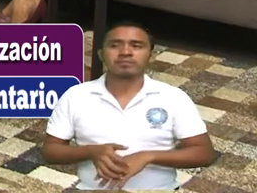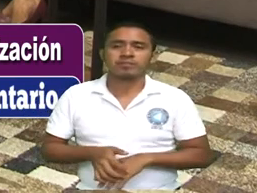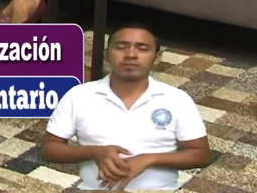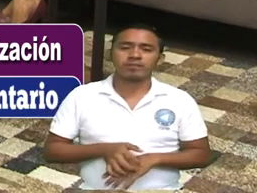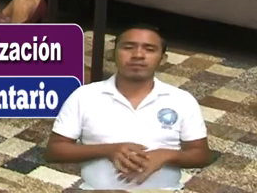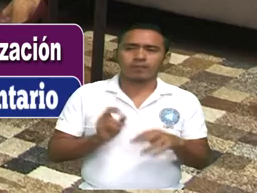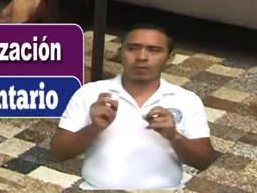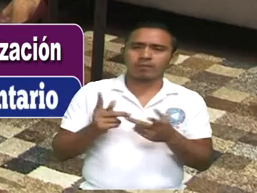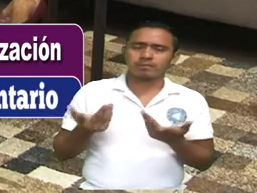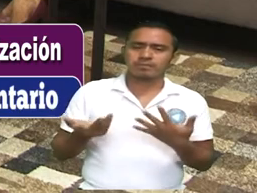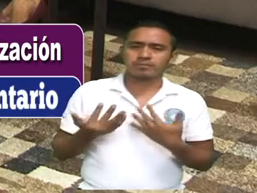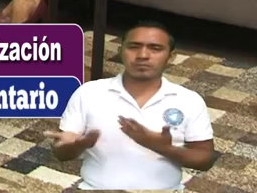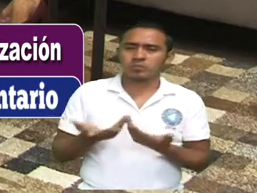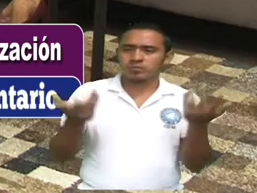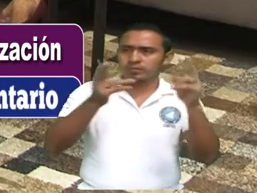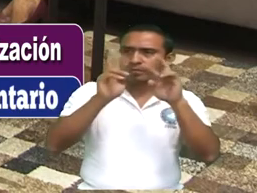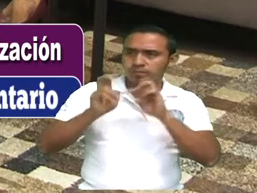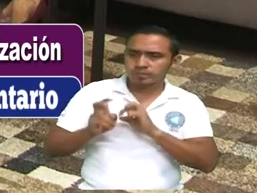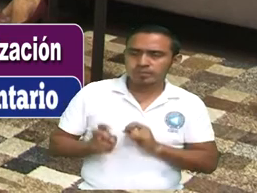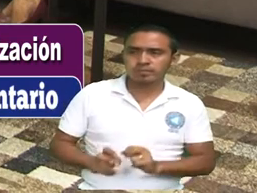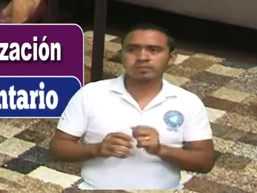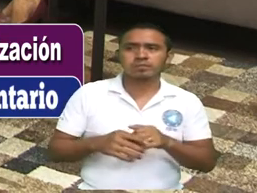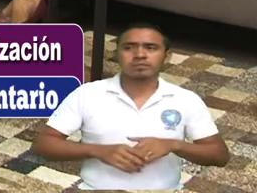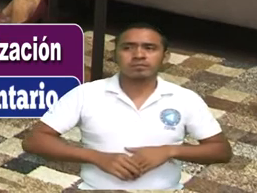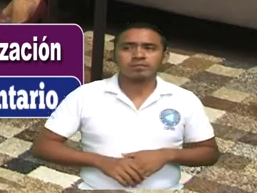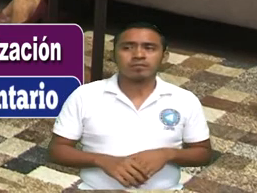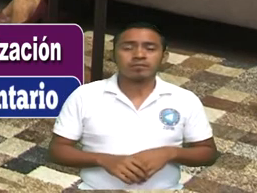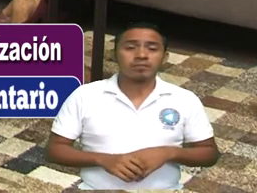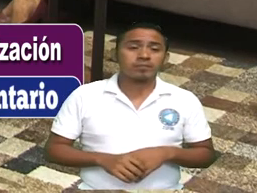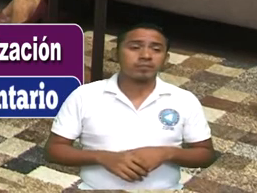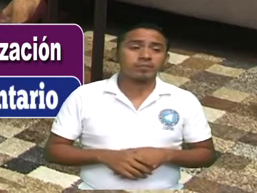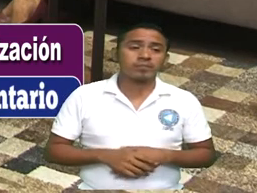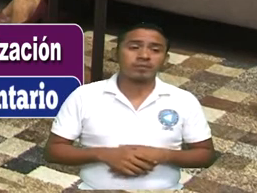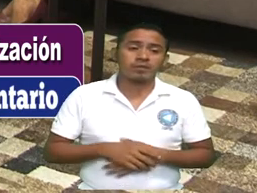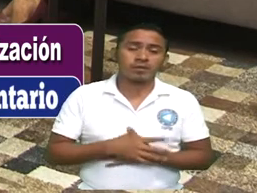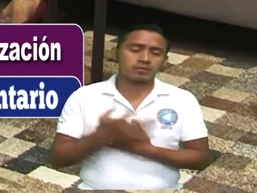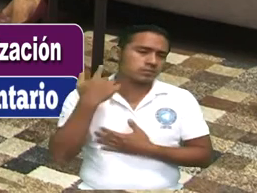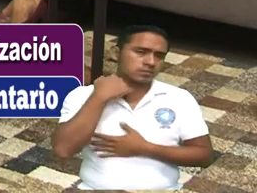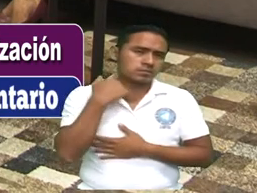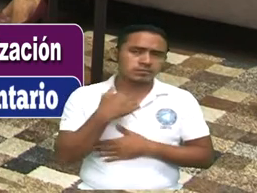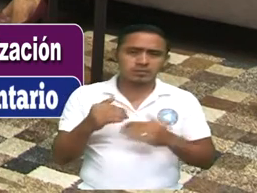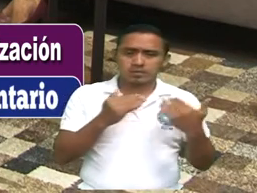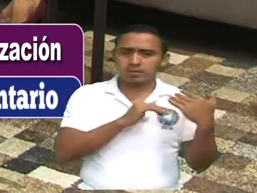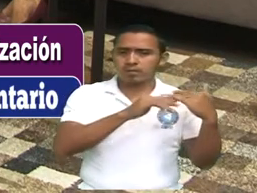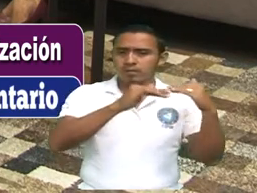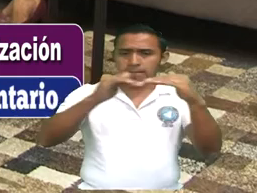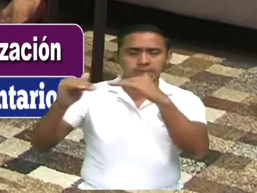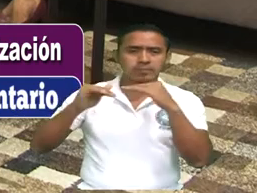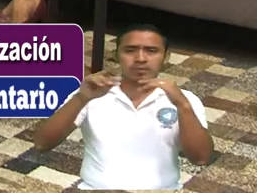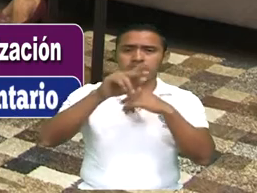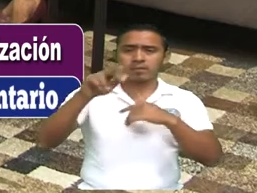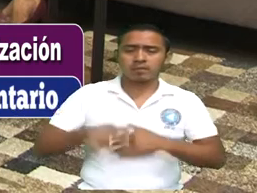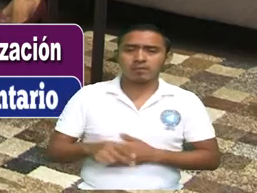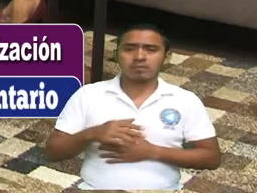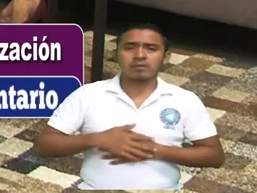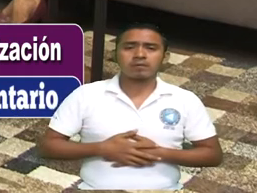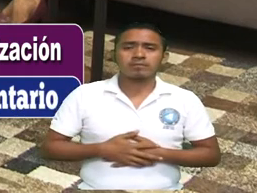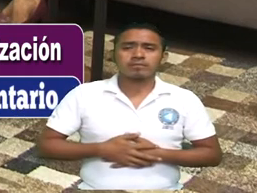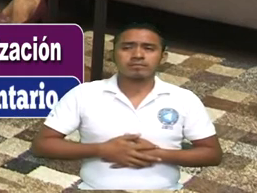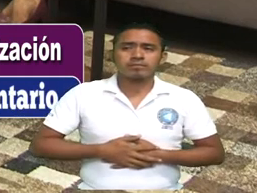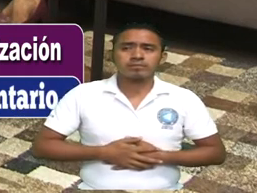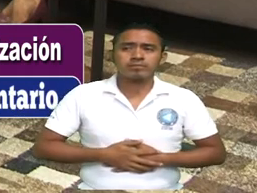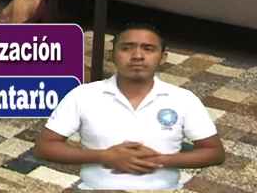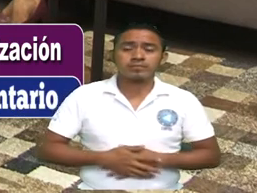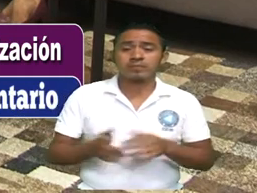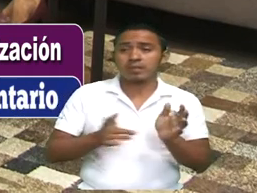por ejemplo, a las evaluaciones, o sea, ¿siempre hay uniformidad en este sentido? Porque de pronto